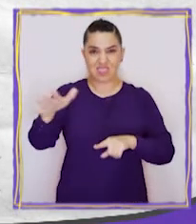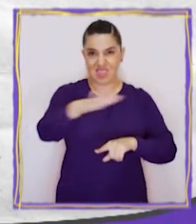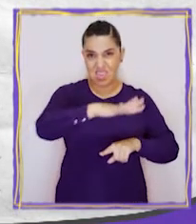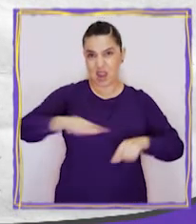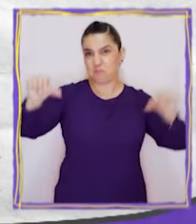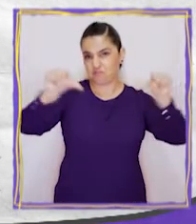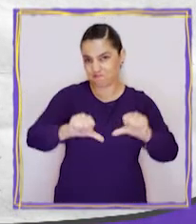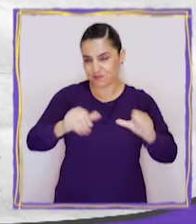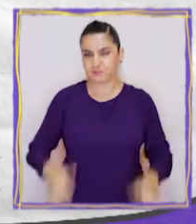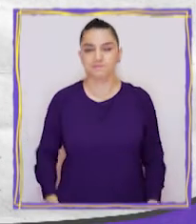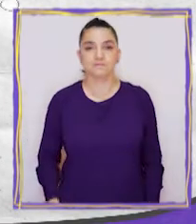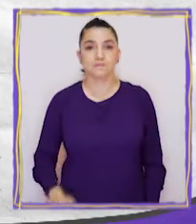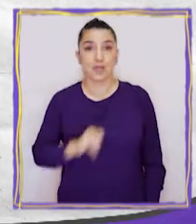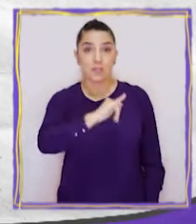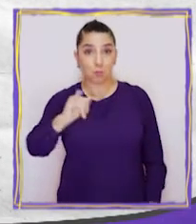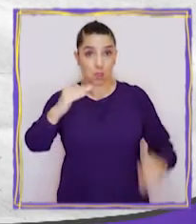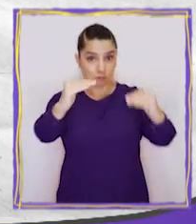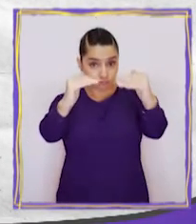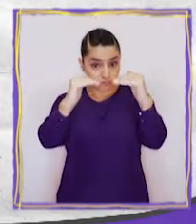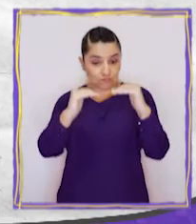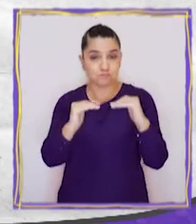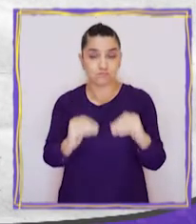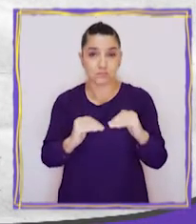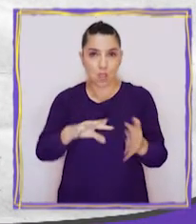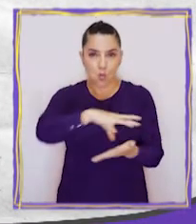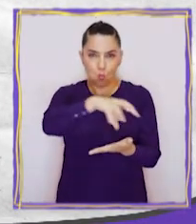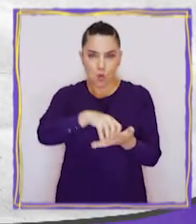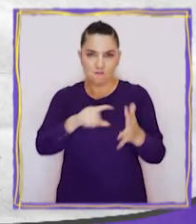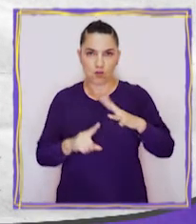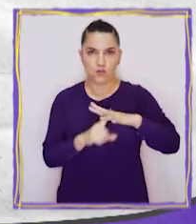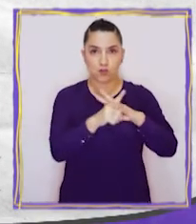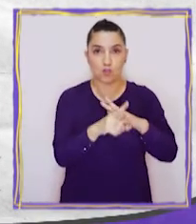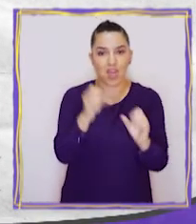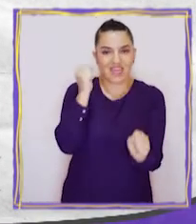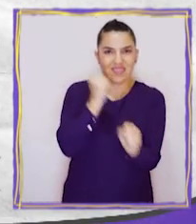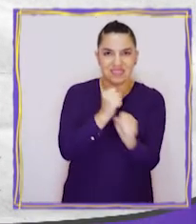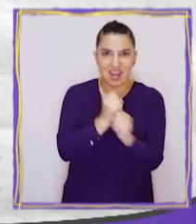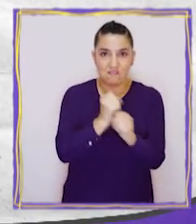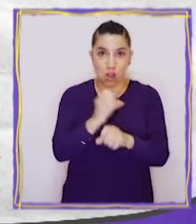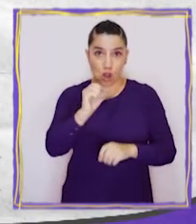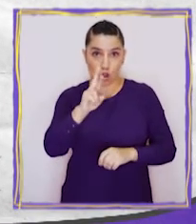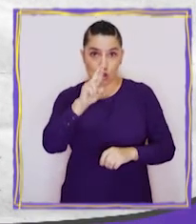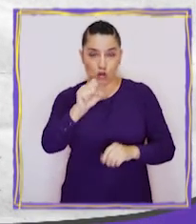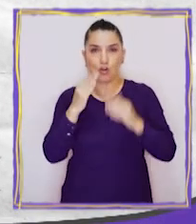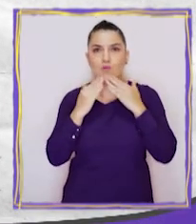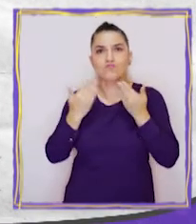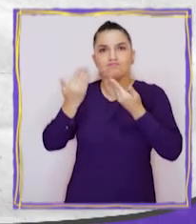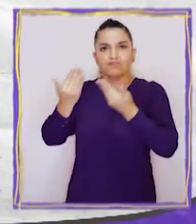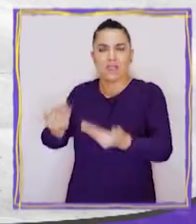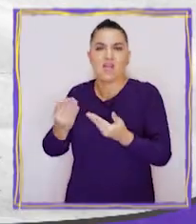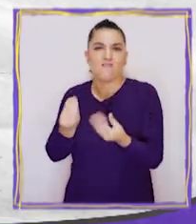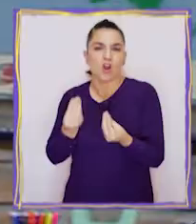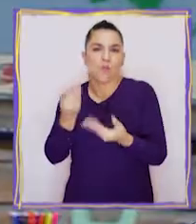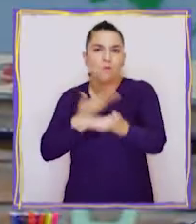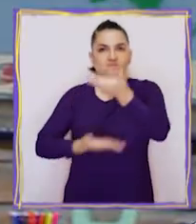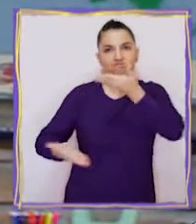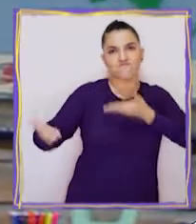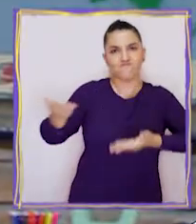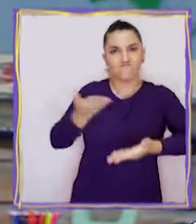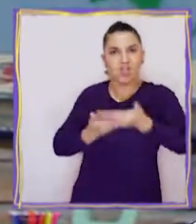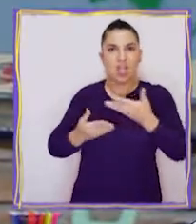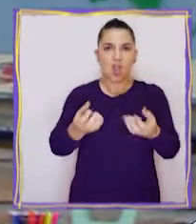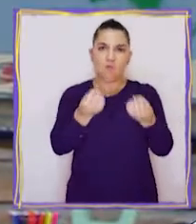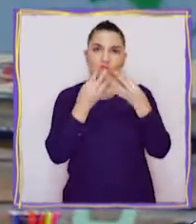tierras. Después estaban los pueblos originarios, que tributaban con oro y trabajo a través de la encomienda. Sin